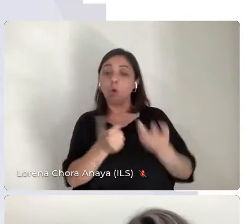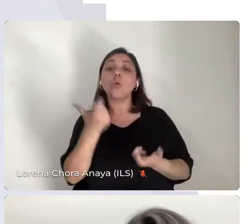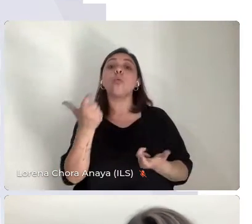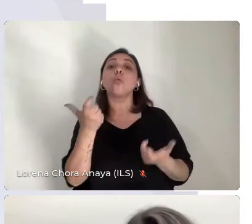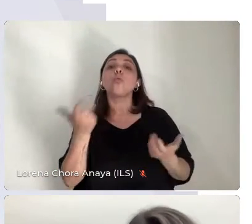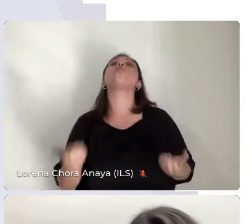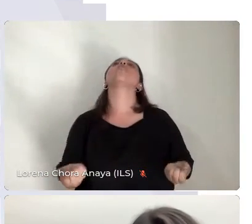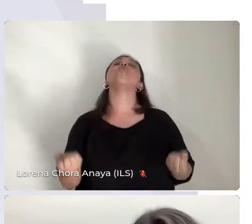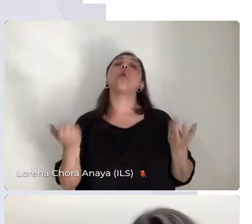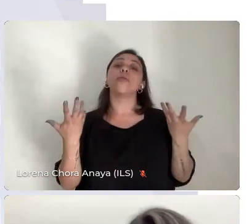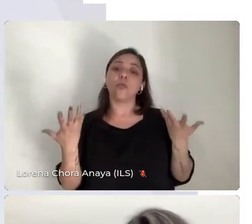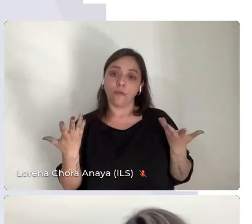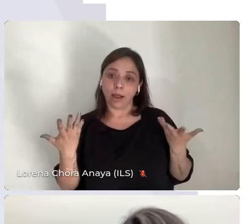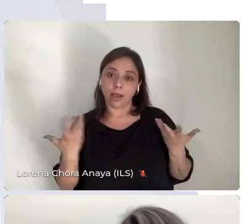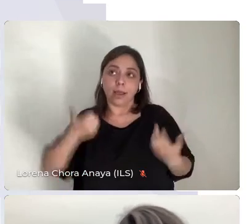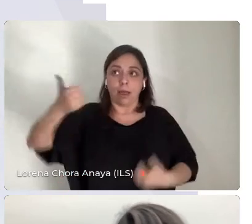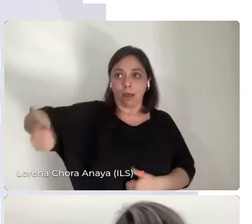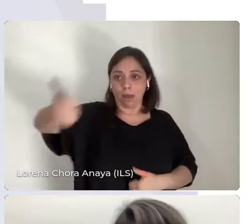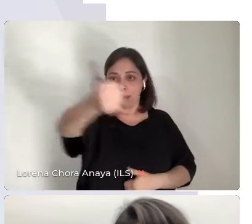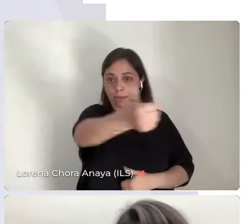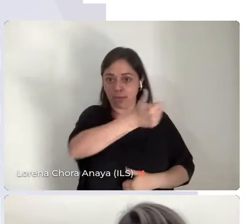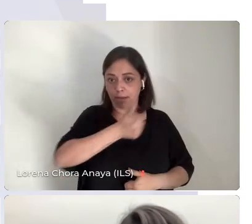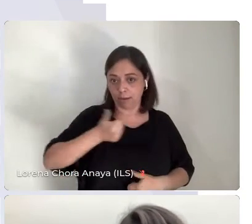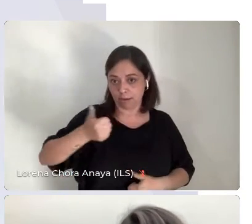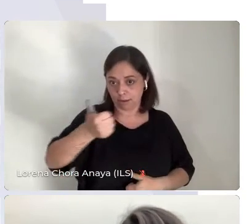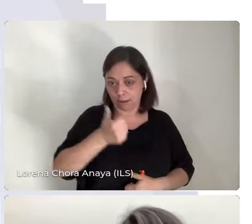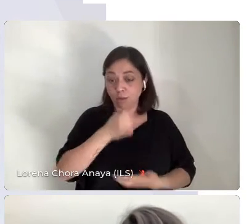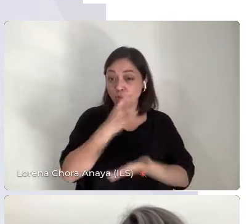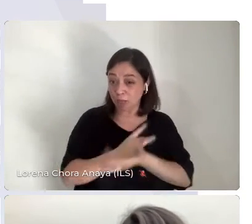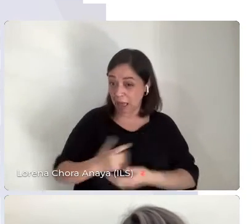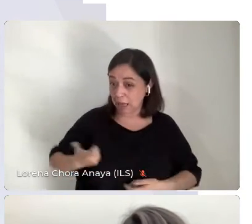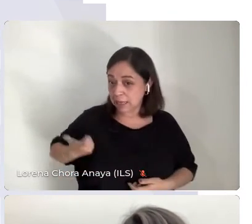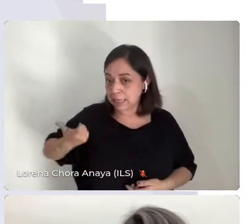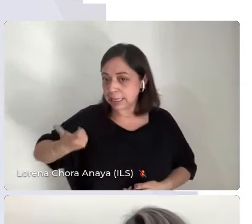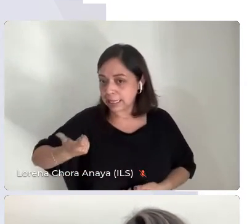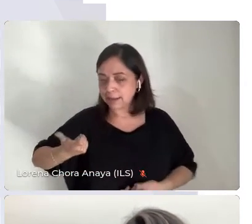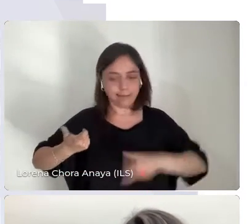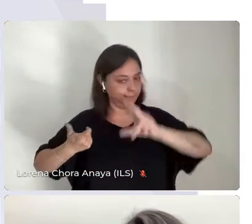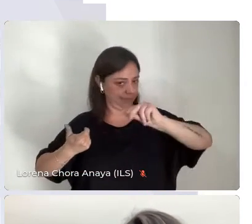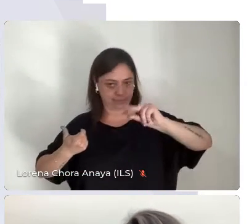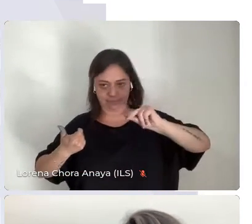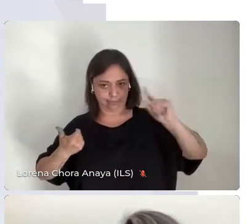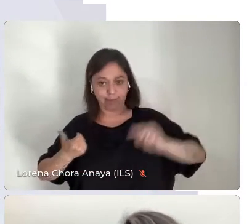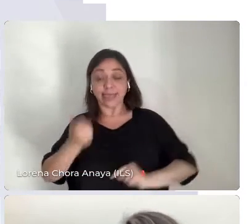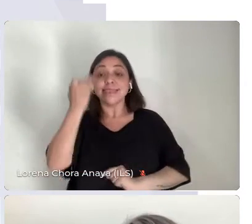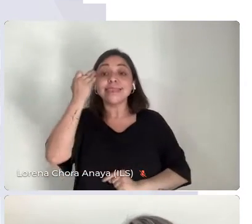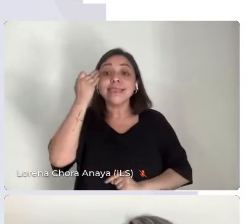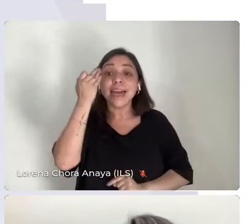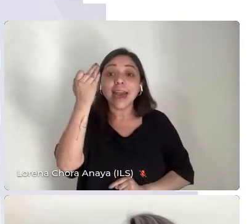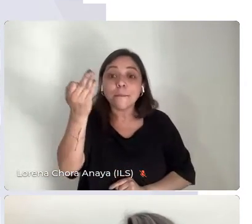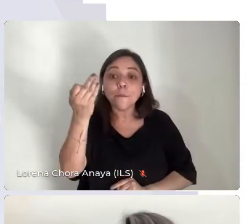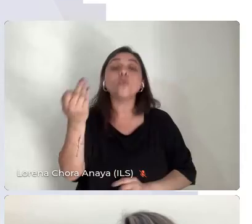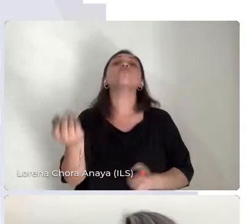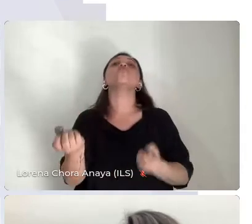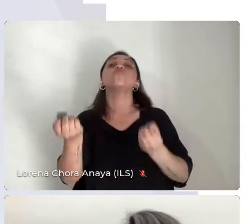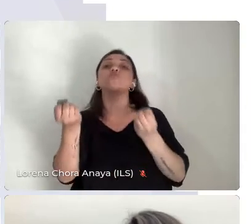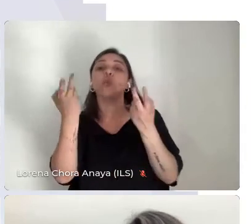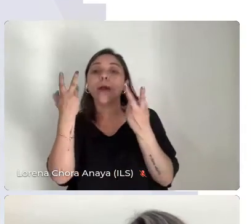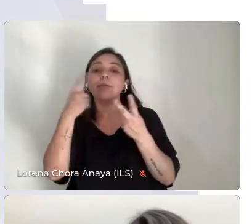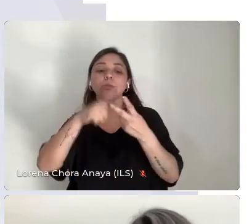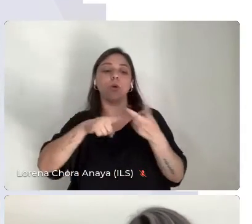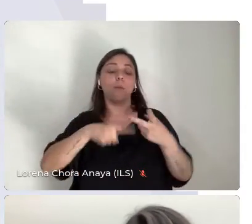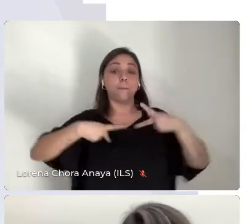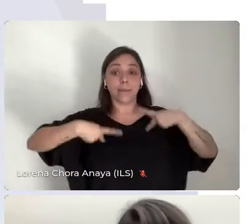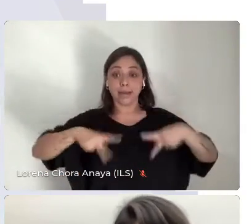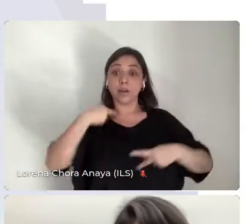cuánto le va a costar a cada quien, y no solamente hablo del dinero, sino también de la aportación del tiempo y del talento de los voluntarios que también podrían